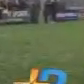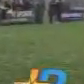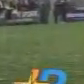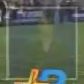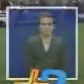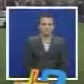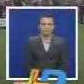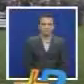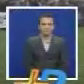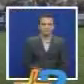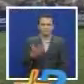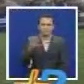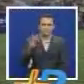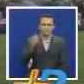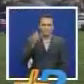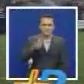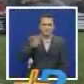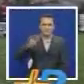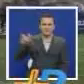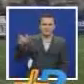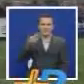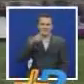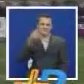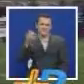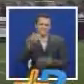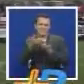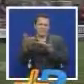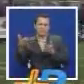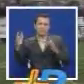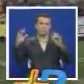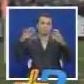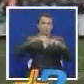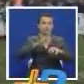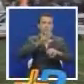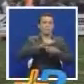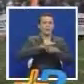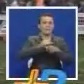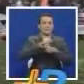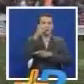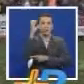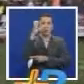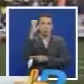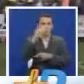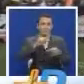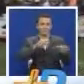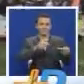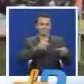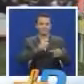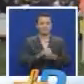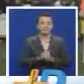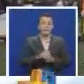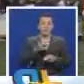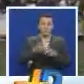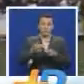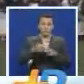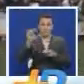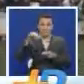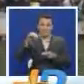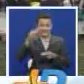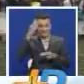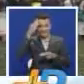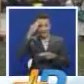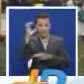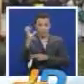Cerca de un centenar de aficionados se trasladaron aquí a la práctica de la selección colombiana de fútbol, previo a lo que será el compromiso del próximo martes ante Holanda.